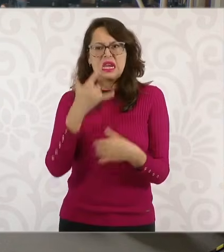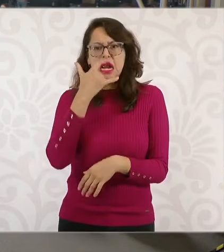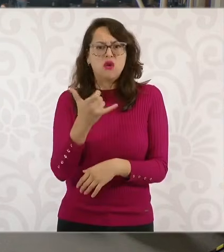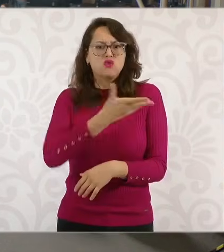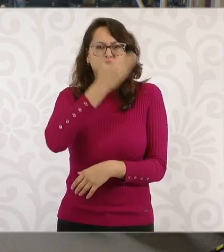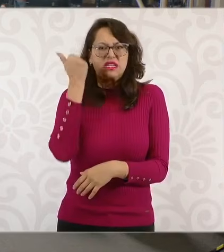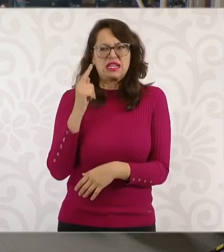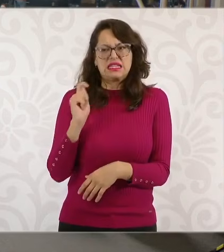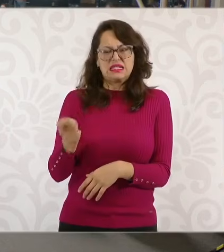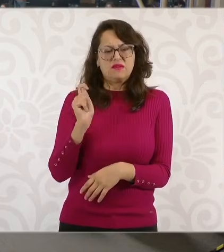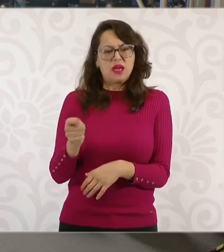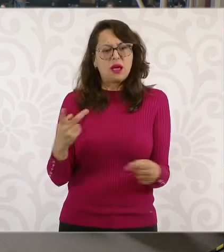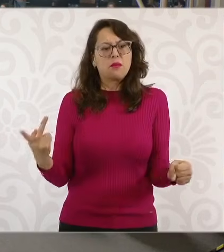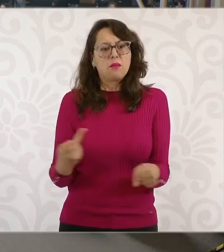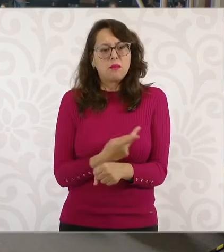pero